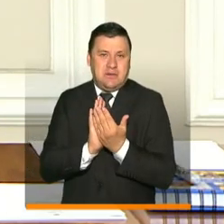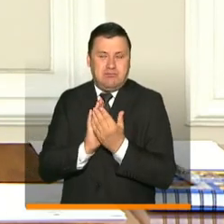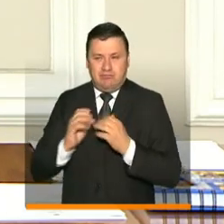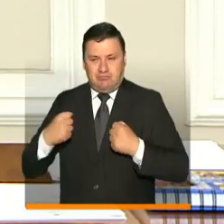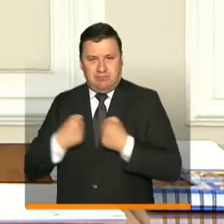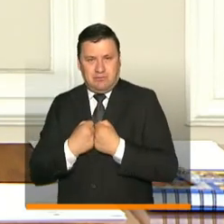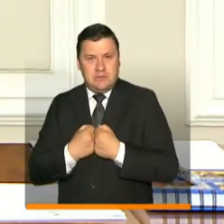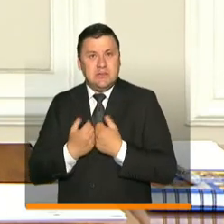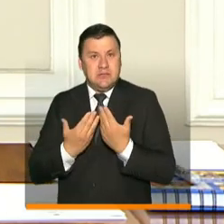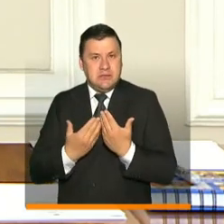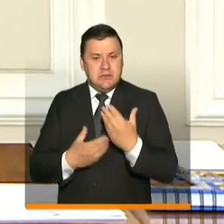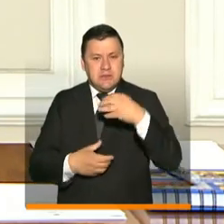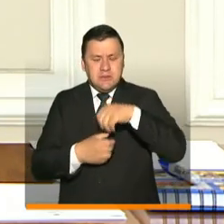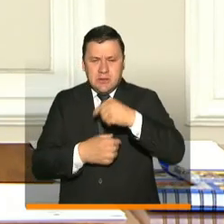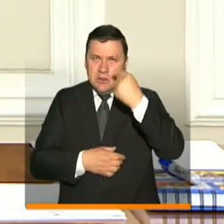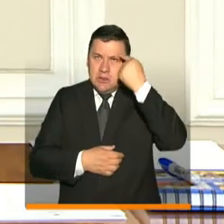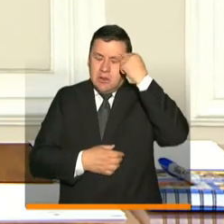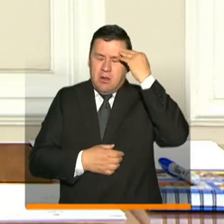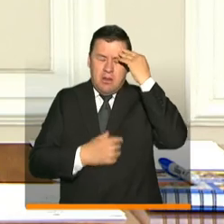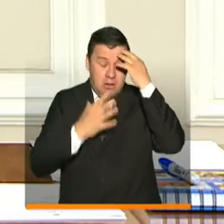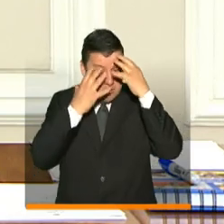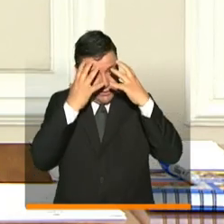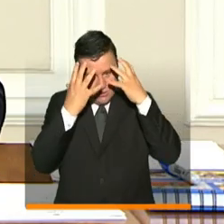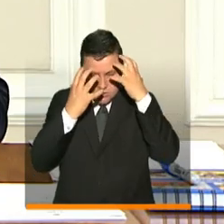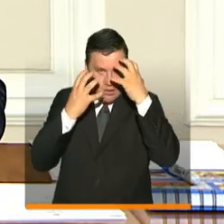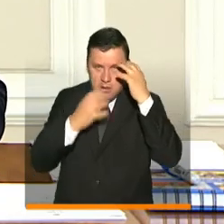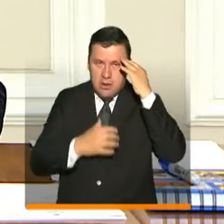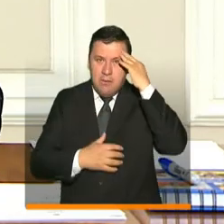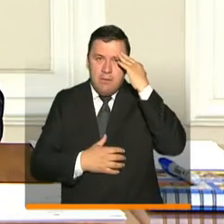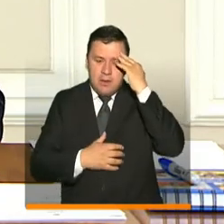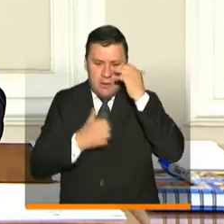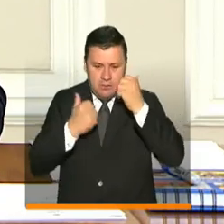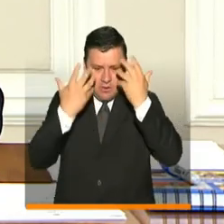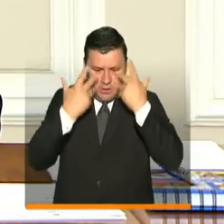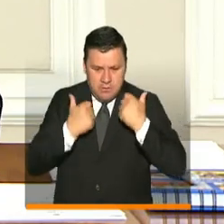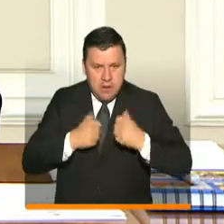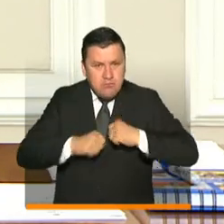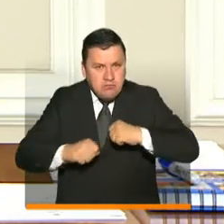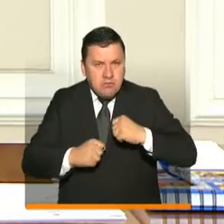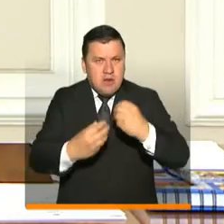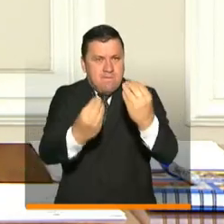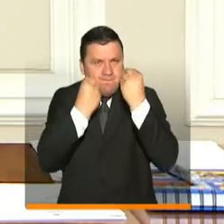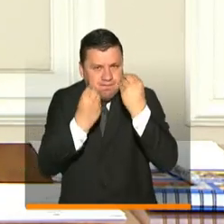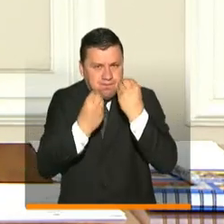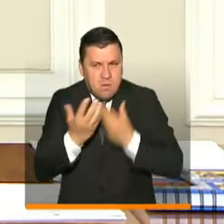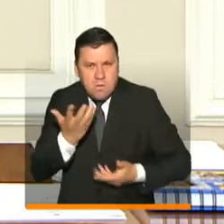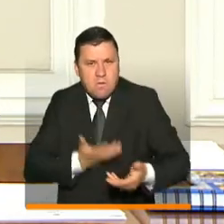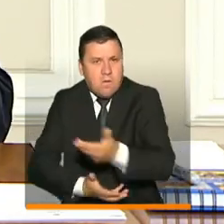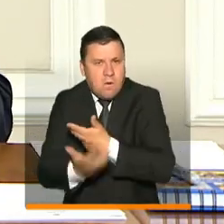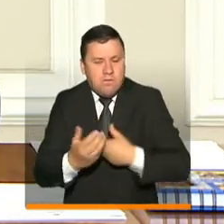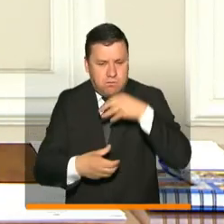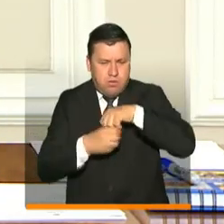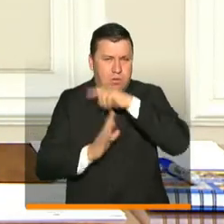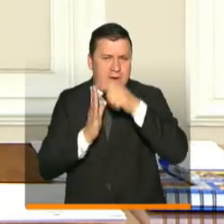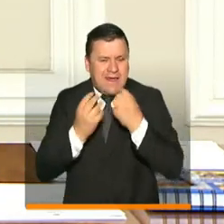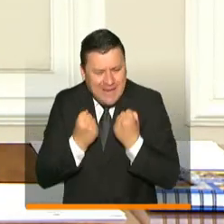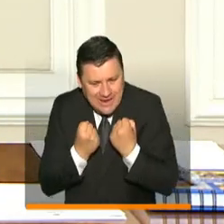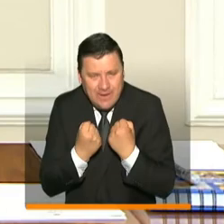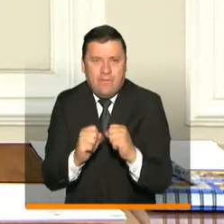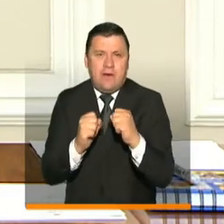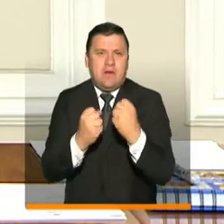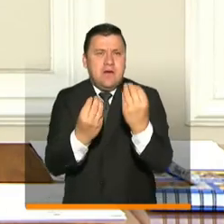es Bienestar en tu Mente, que es un programa de capacitación, de formación, de compartir además